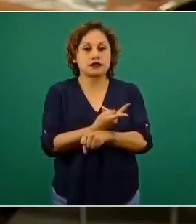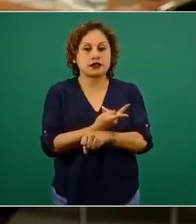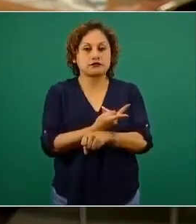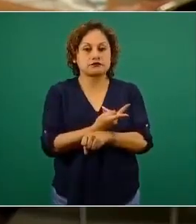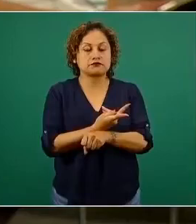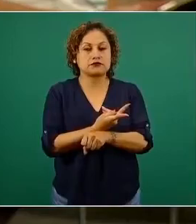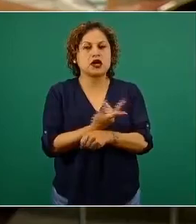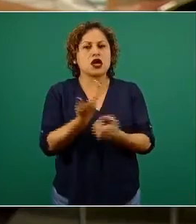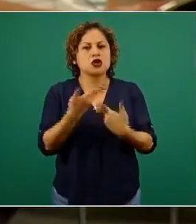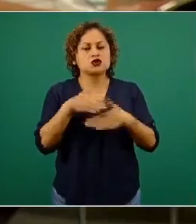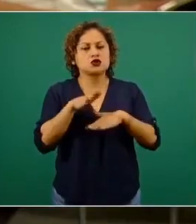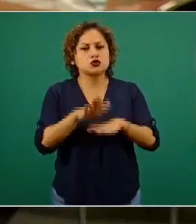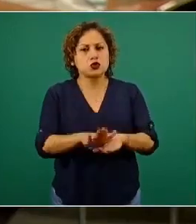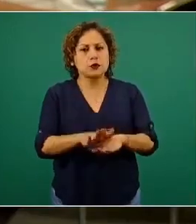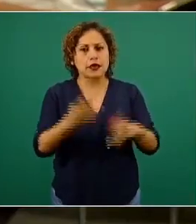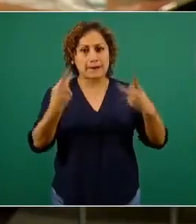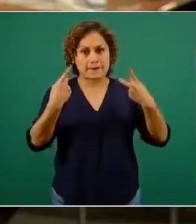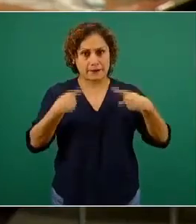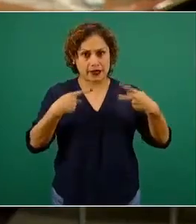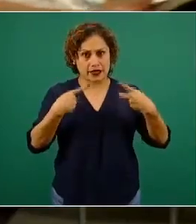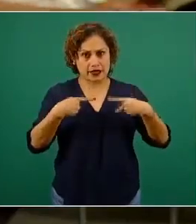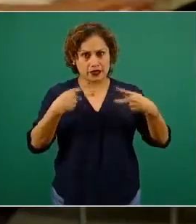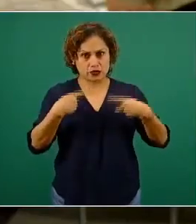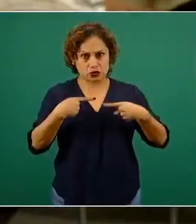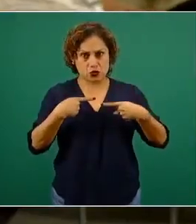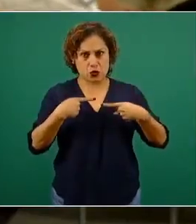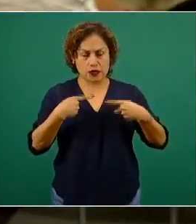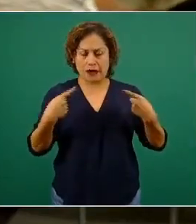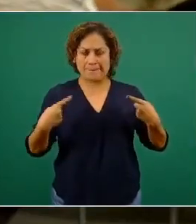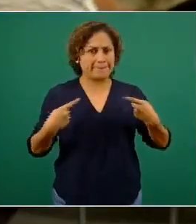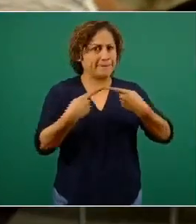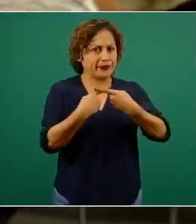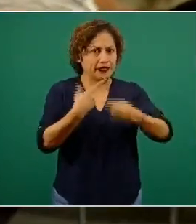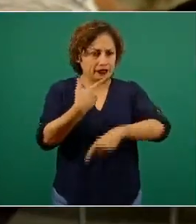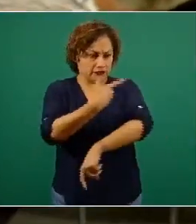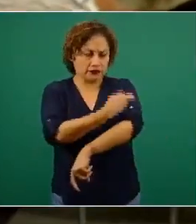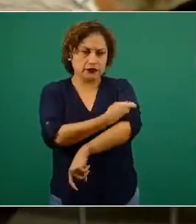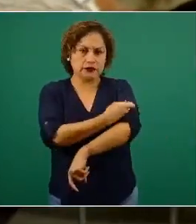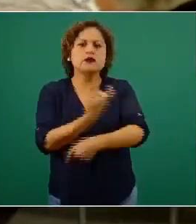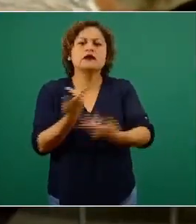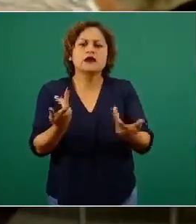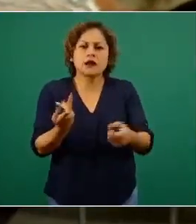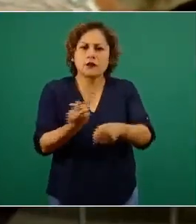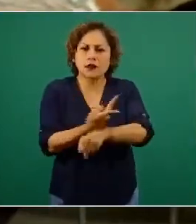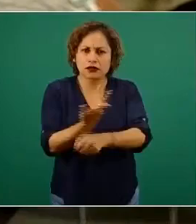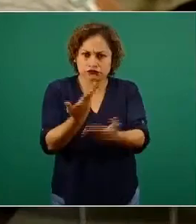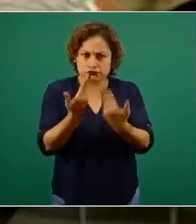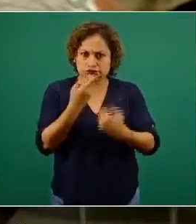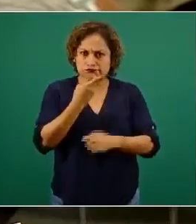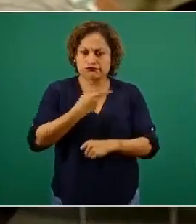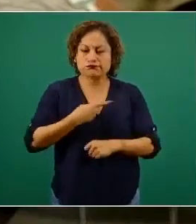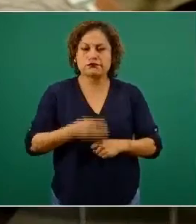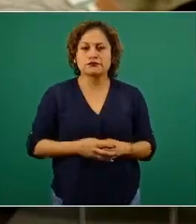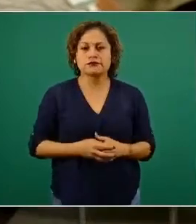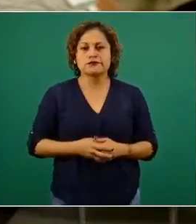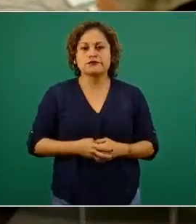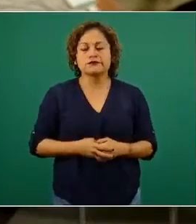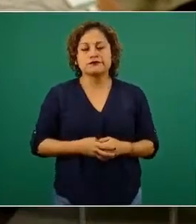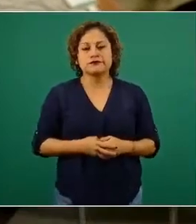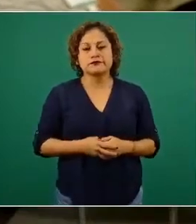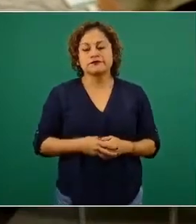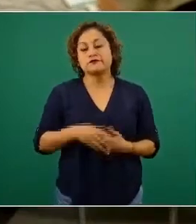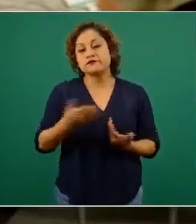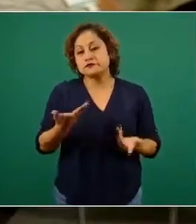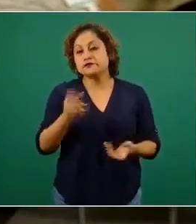persona que tuvo una reacción alérgica a la vacuna, y en caso de que